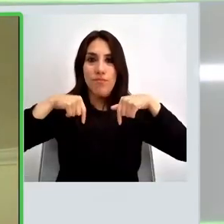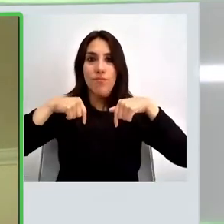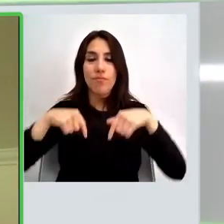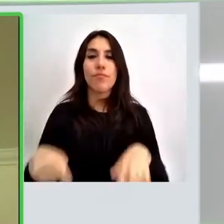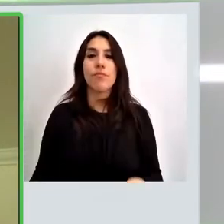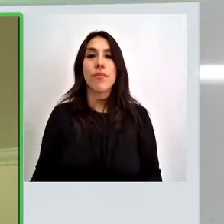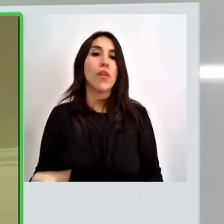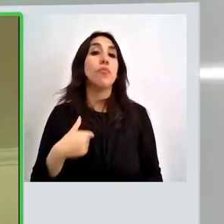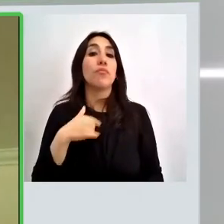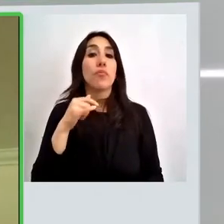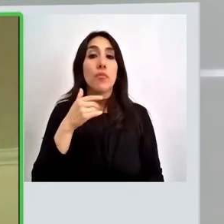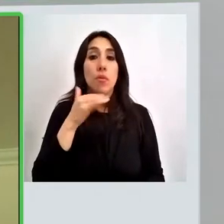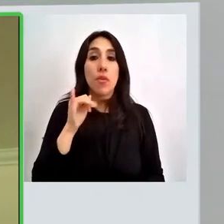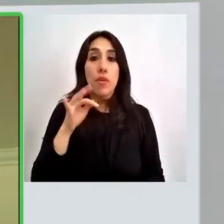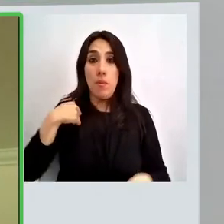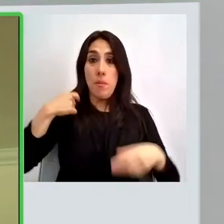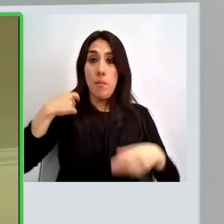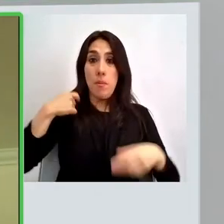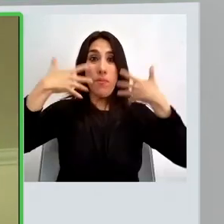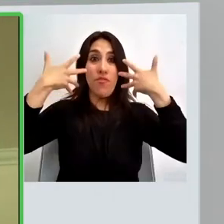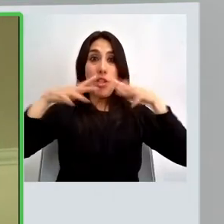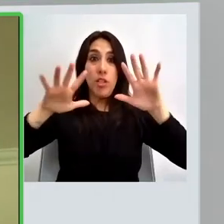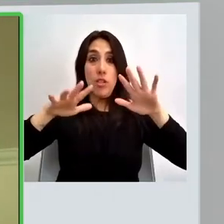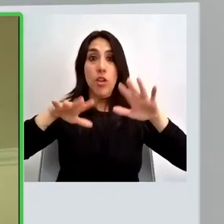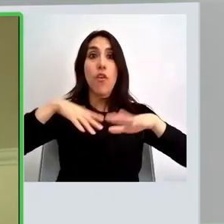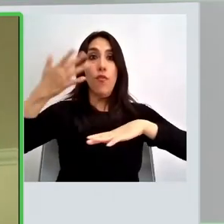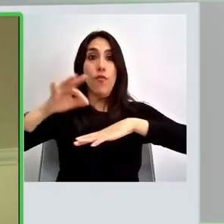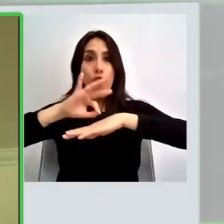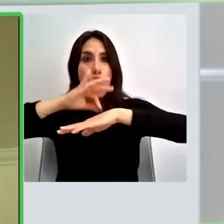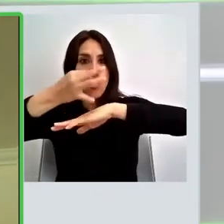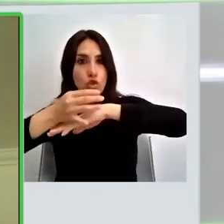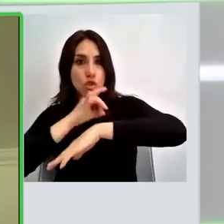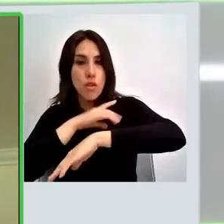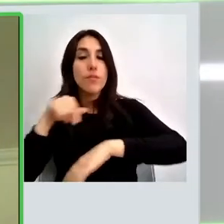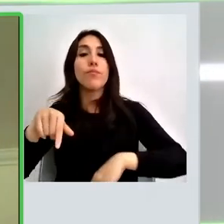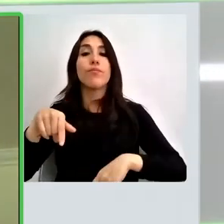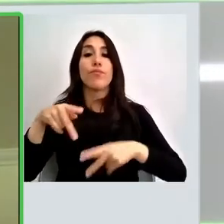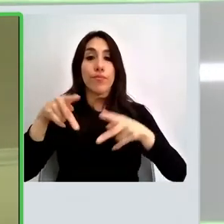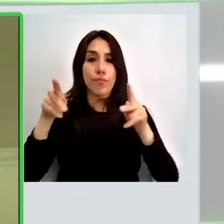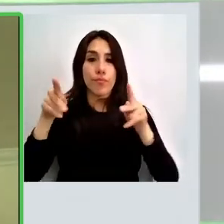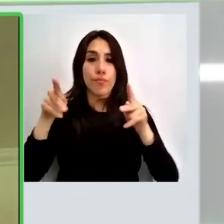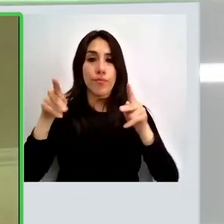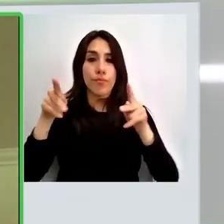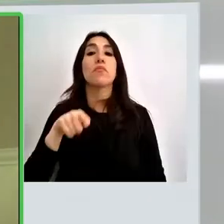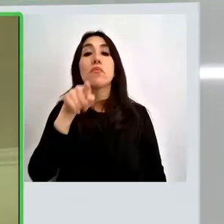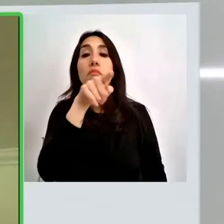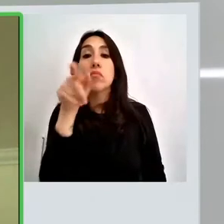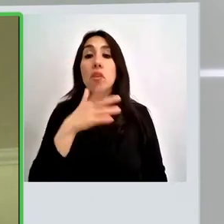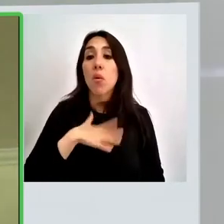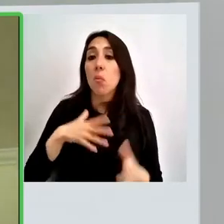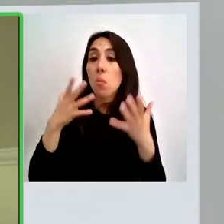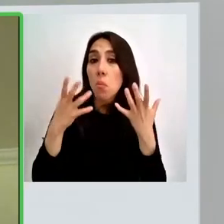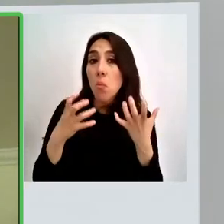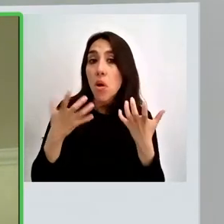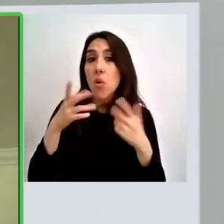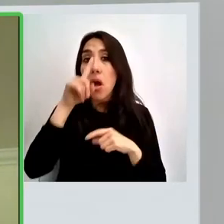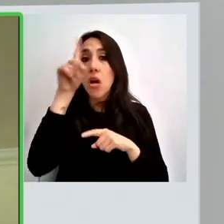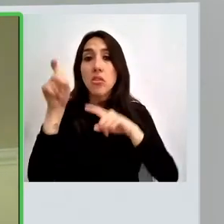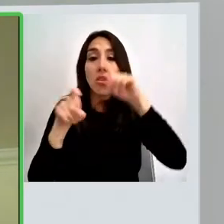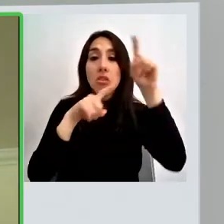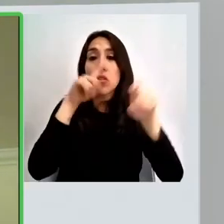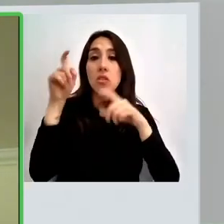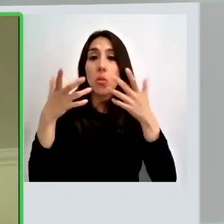ser senador y por supuesto si ustedes quieren preguntarme sobre el instituto o ver más